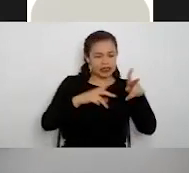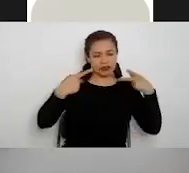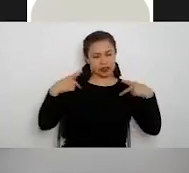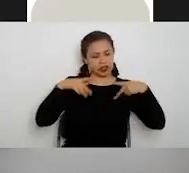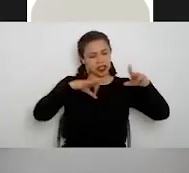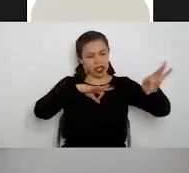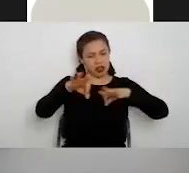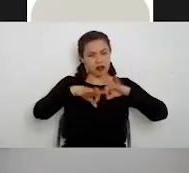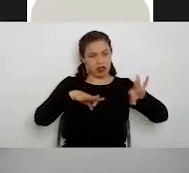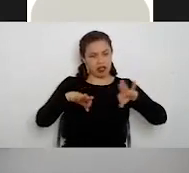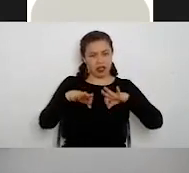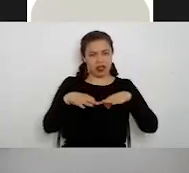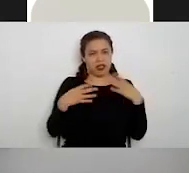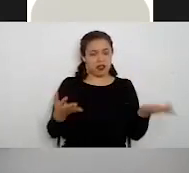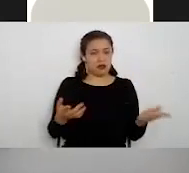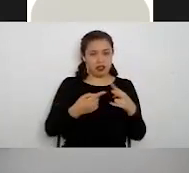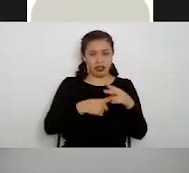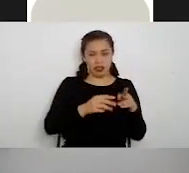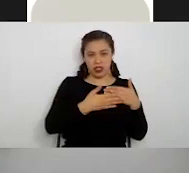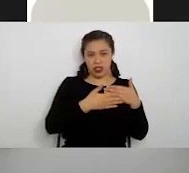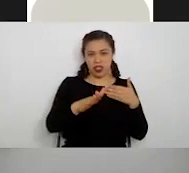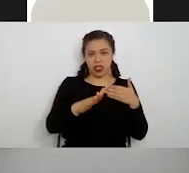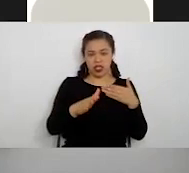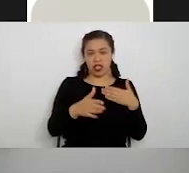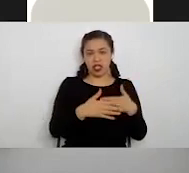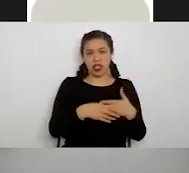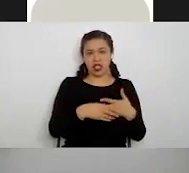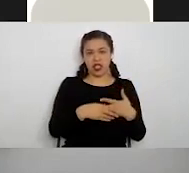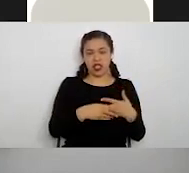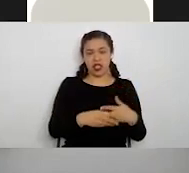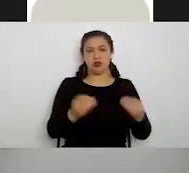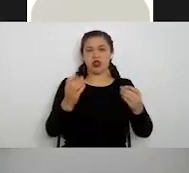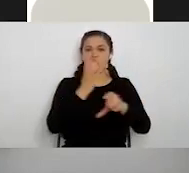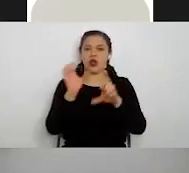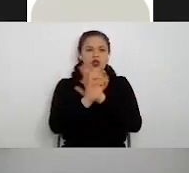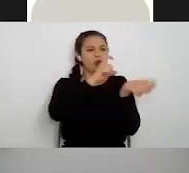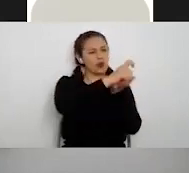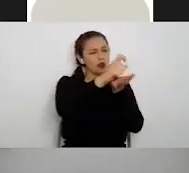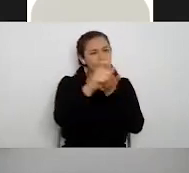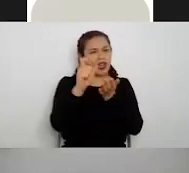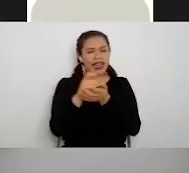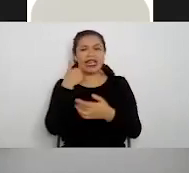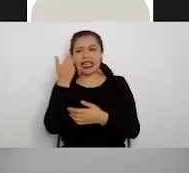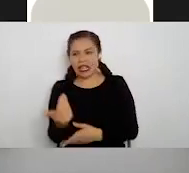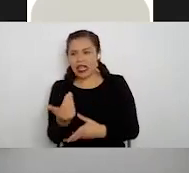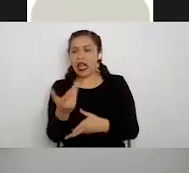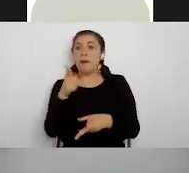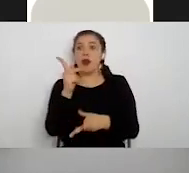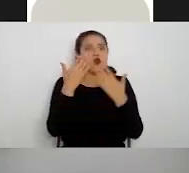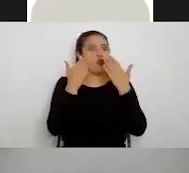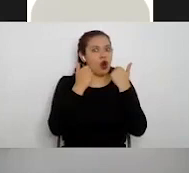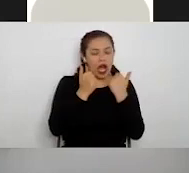trabajar, hubiera muchas presiones de demanda de bienes que se escaseaban o que no